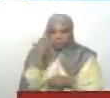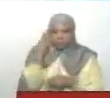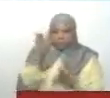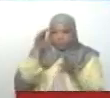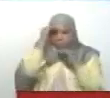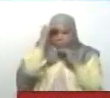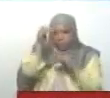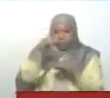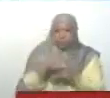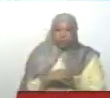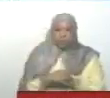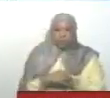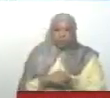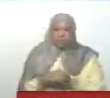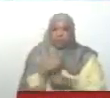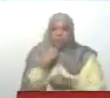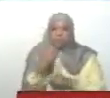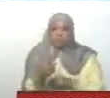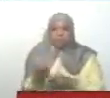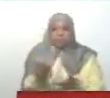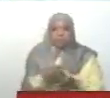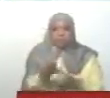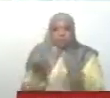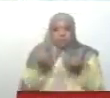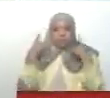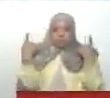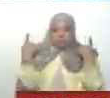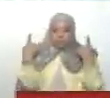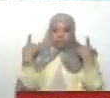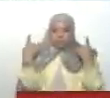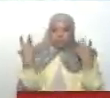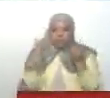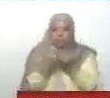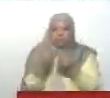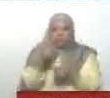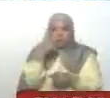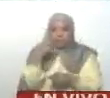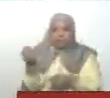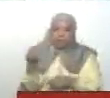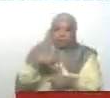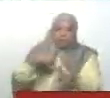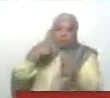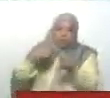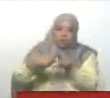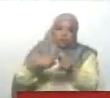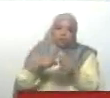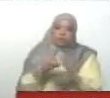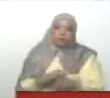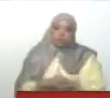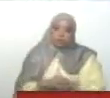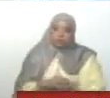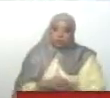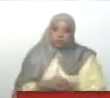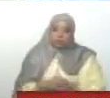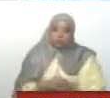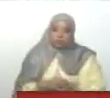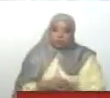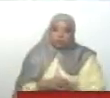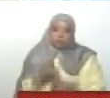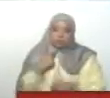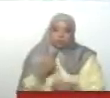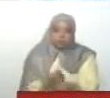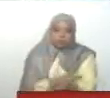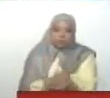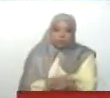Bueno, las Voces Risueñas de Carayaca en Vamos con Maduro Más. Un calipso compuesto por Flor, por mi